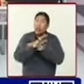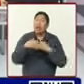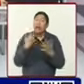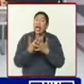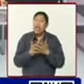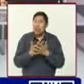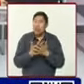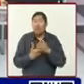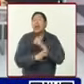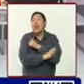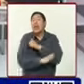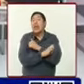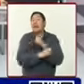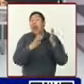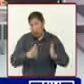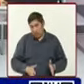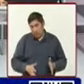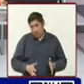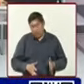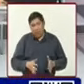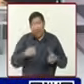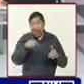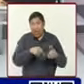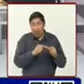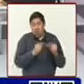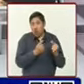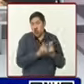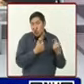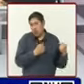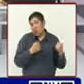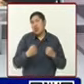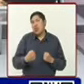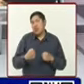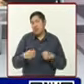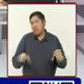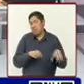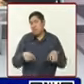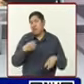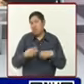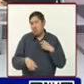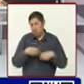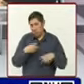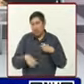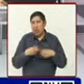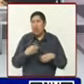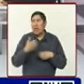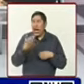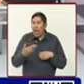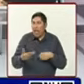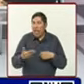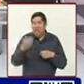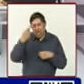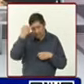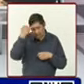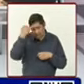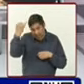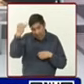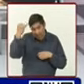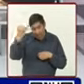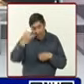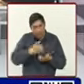nuestro país. ¿Y qué hacen ahí adentro? Arman grupos de poder para generar problemas. Hay una iniciativa, una idea para